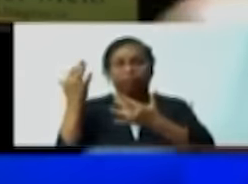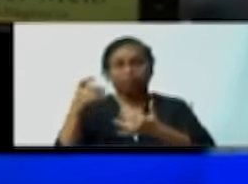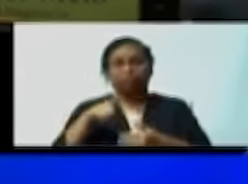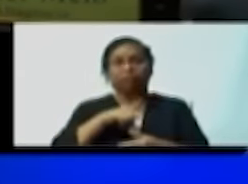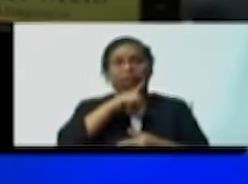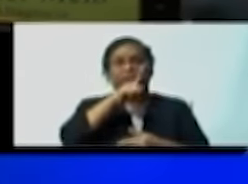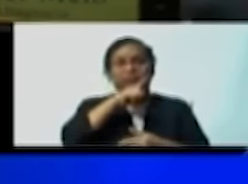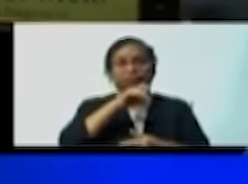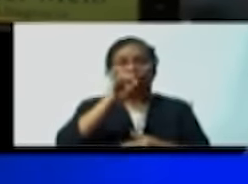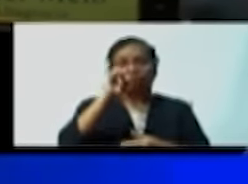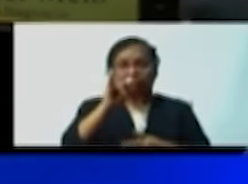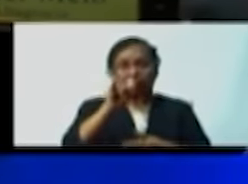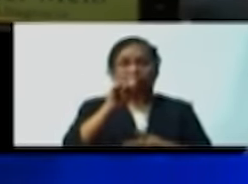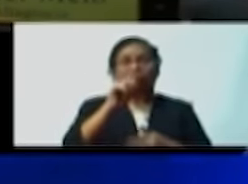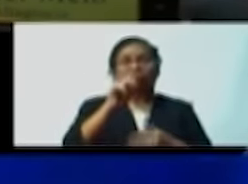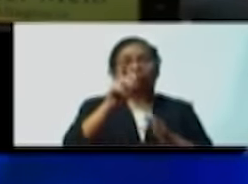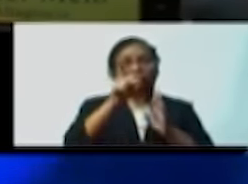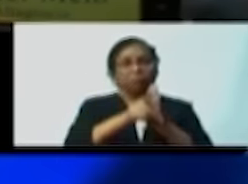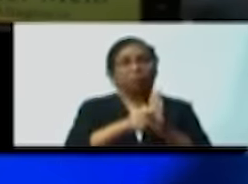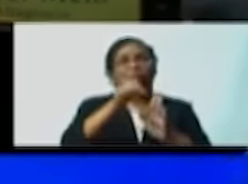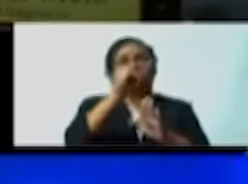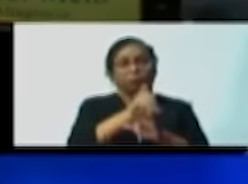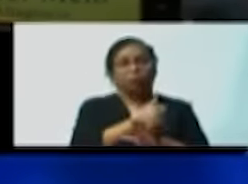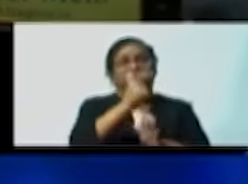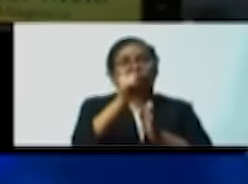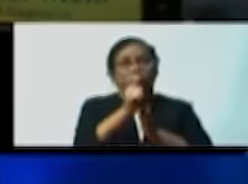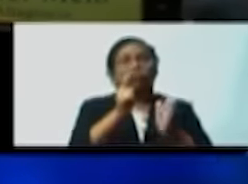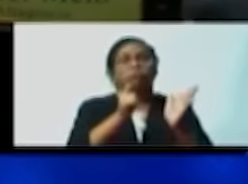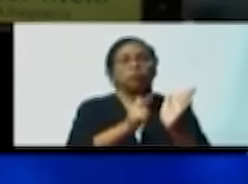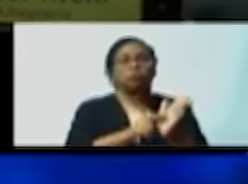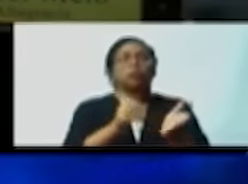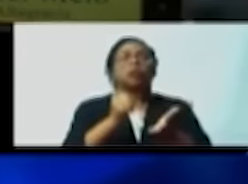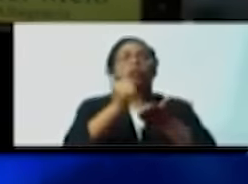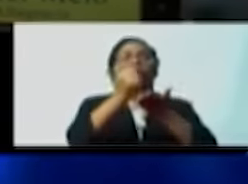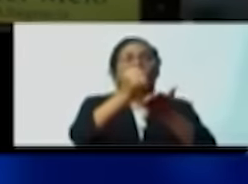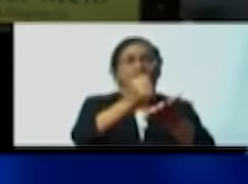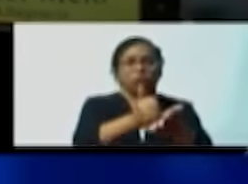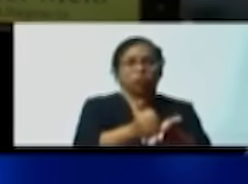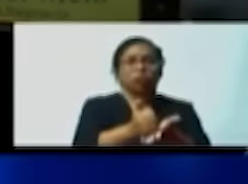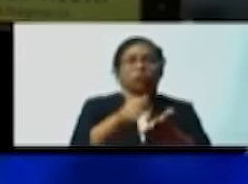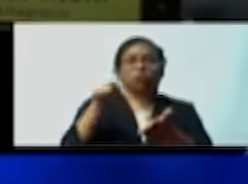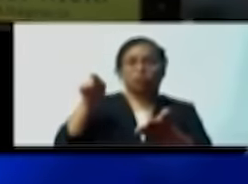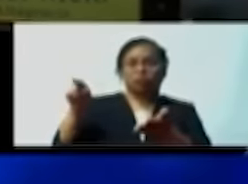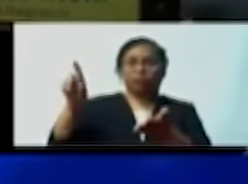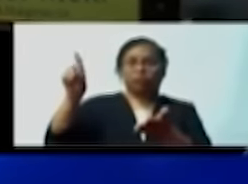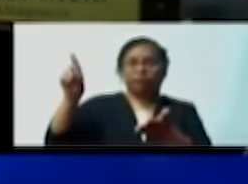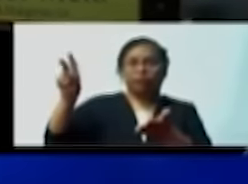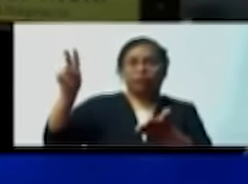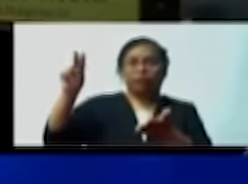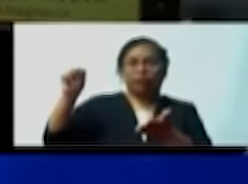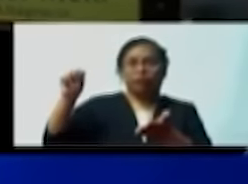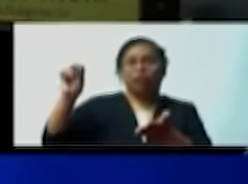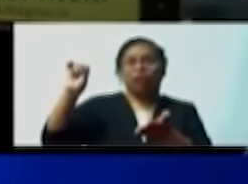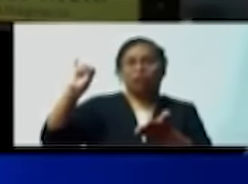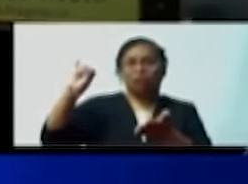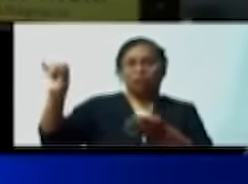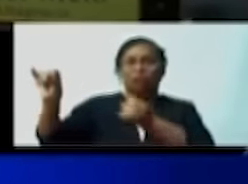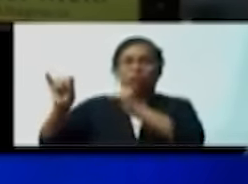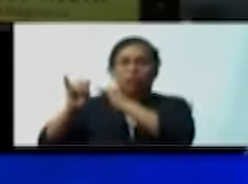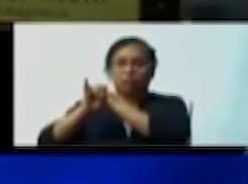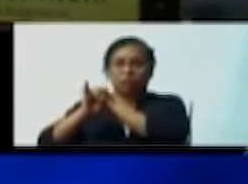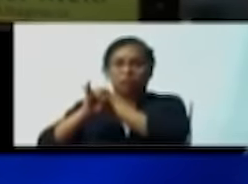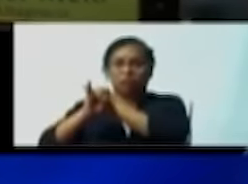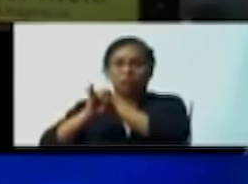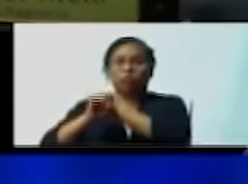este tipo de iniciativa y que sirva para mejorar la inteligencia, la contrainteligencia, y que no se